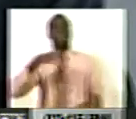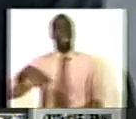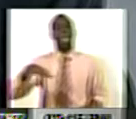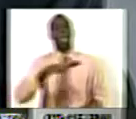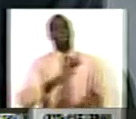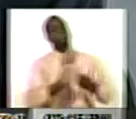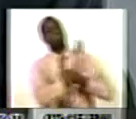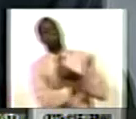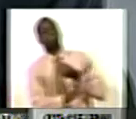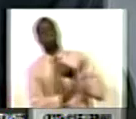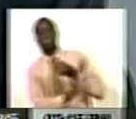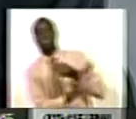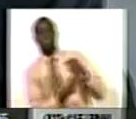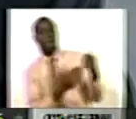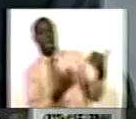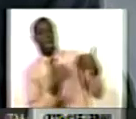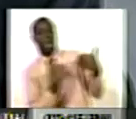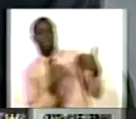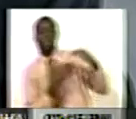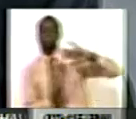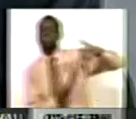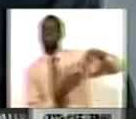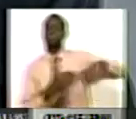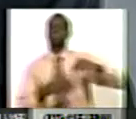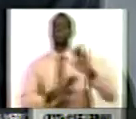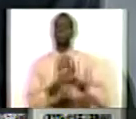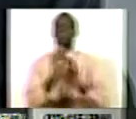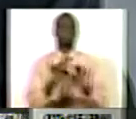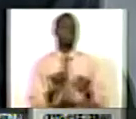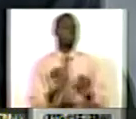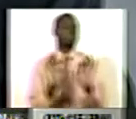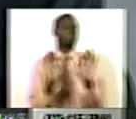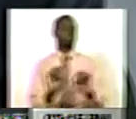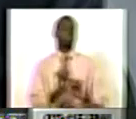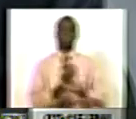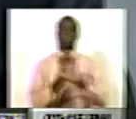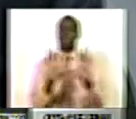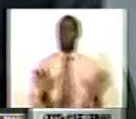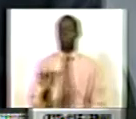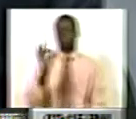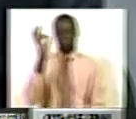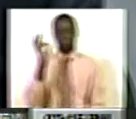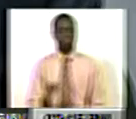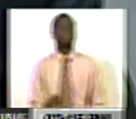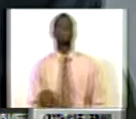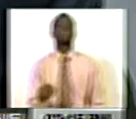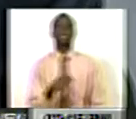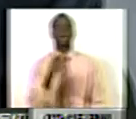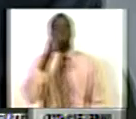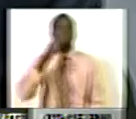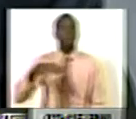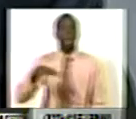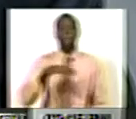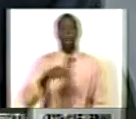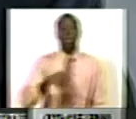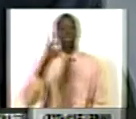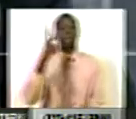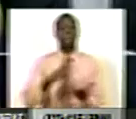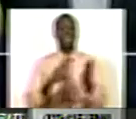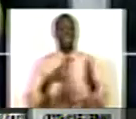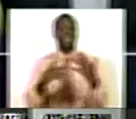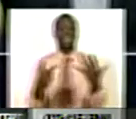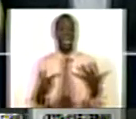las circunstancias más complejas, ha hecho que sin lugar a duda, el pueblo en este 2017 se sienta